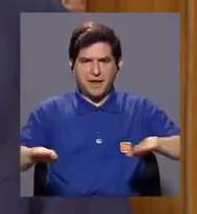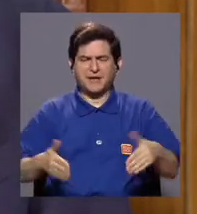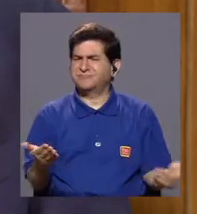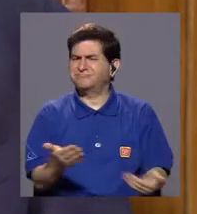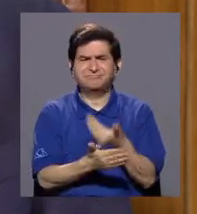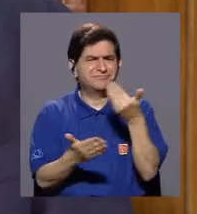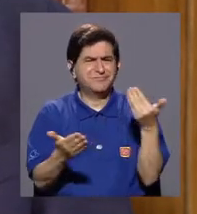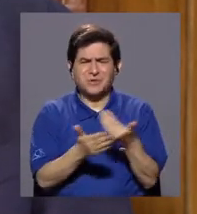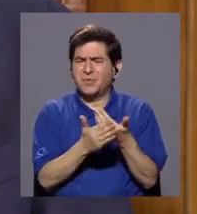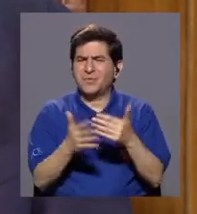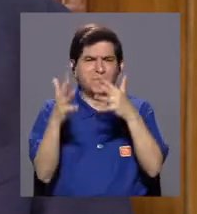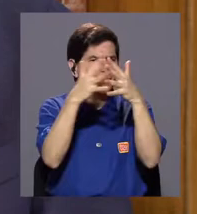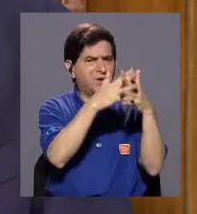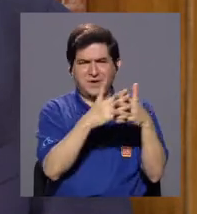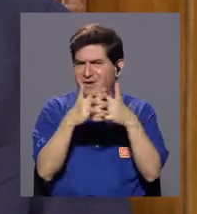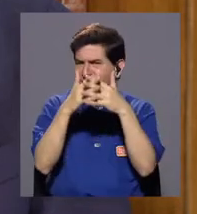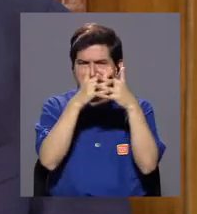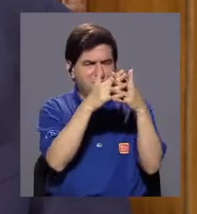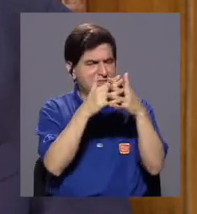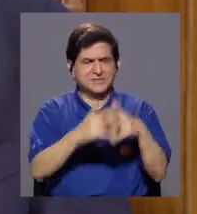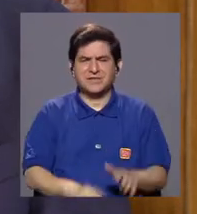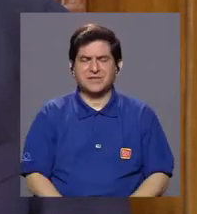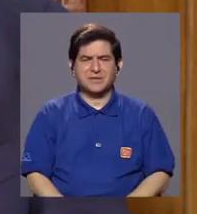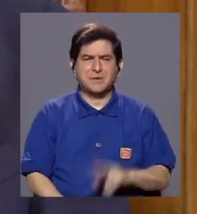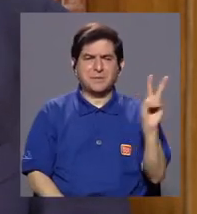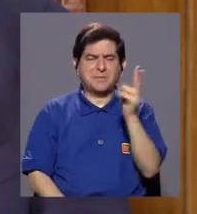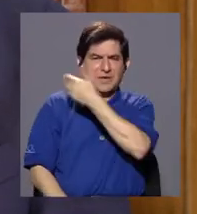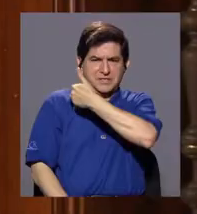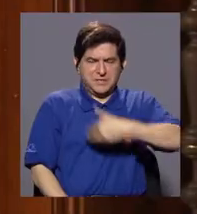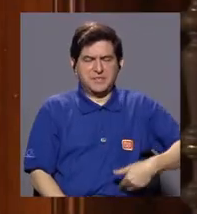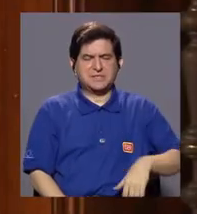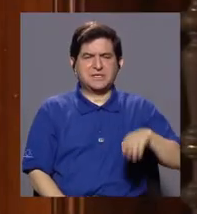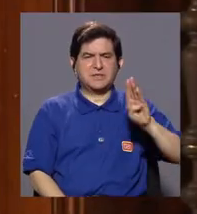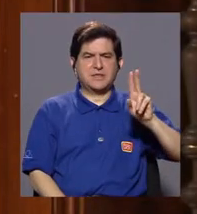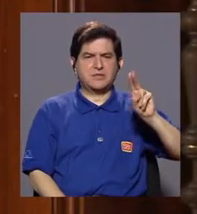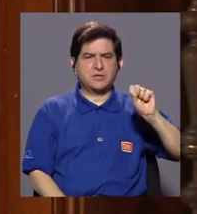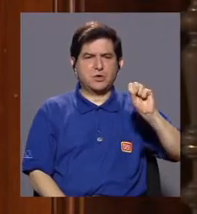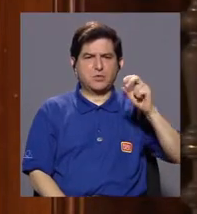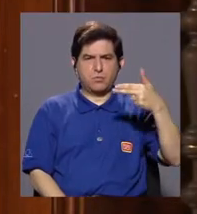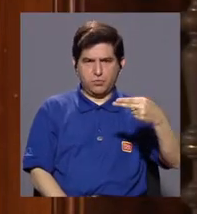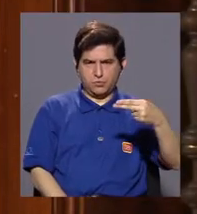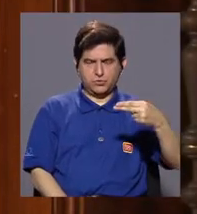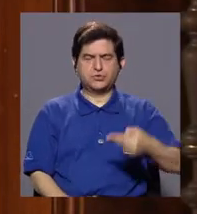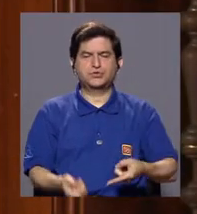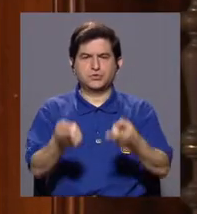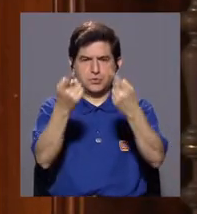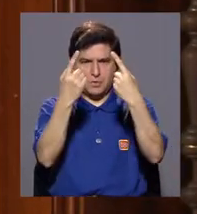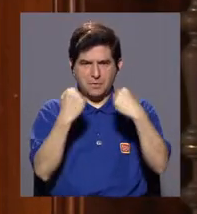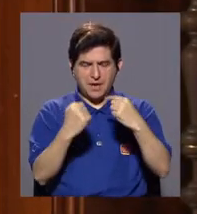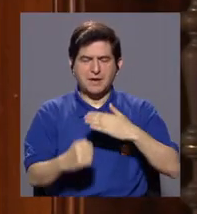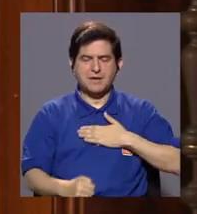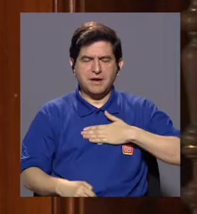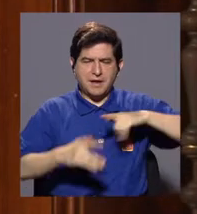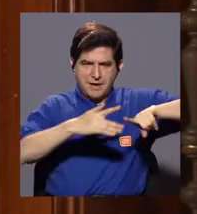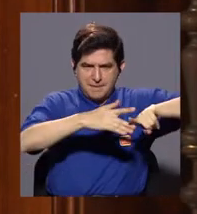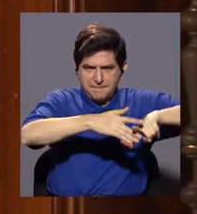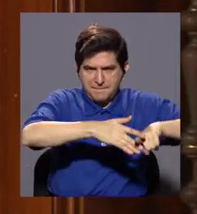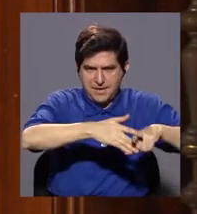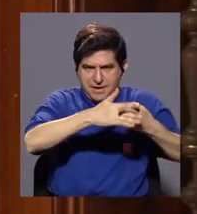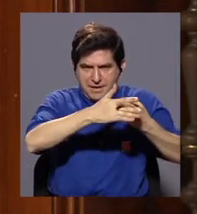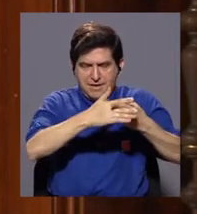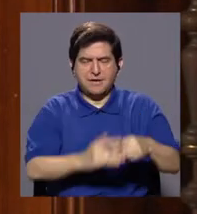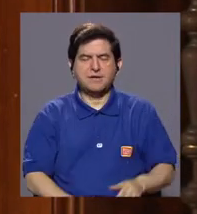era nuevo para Estados Unidos. El vicepresidente Bush vino a mi